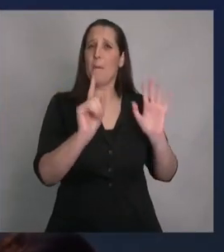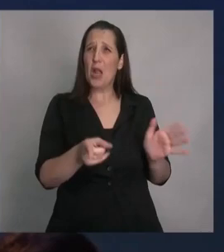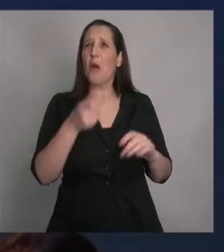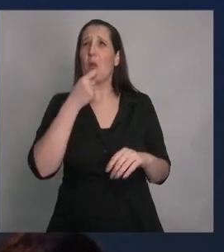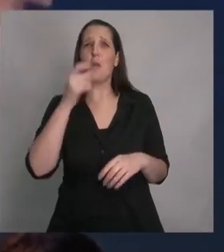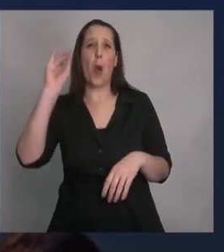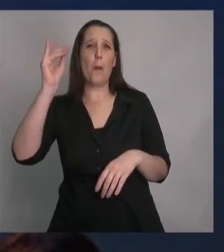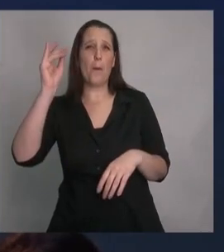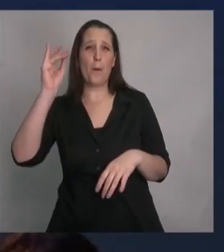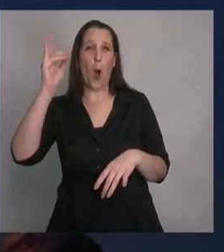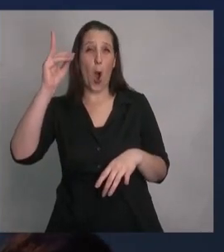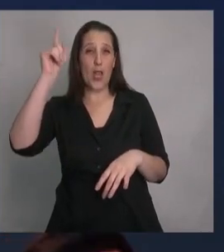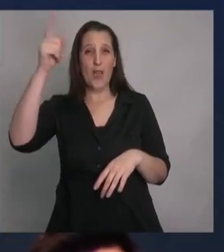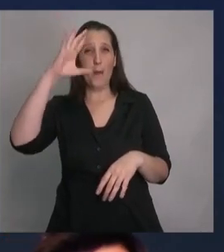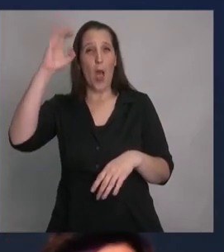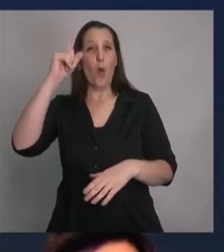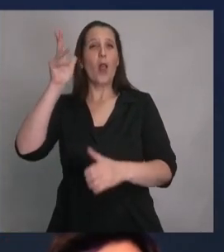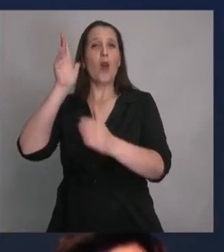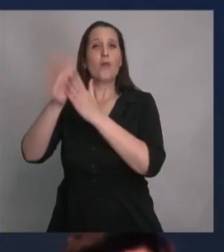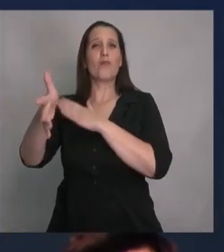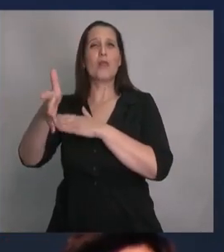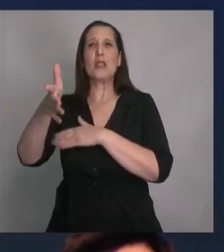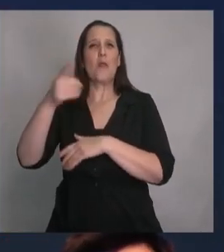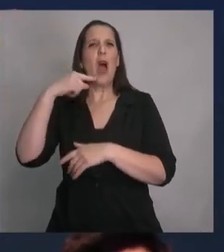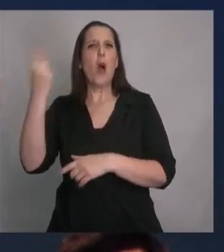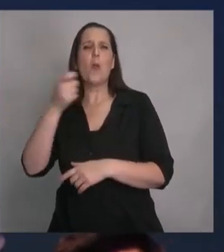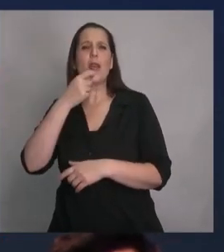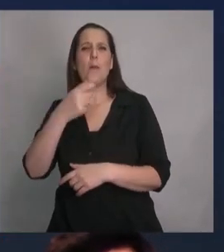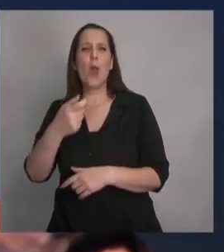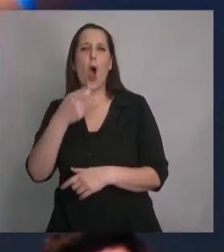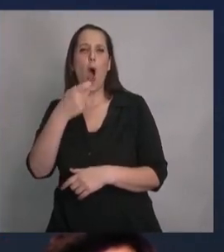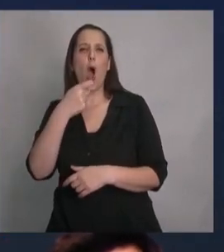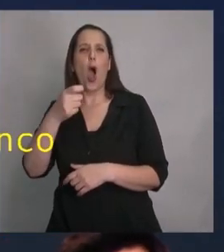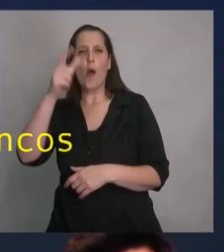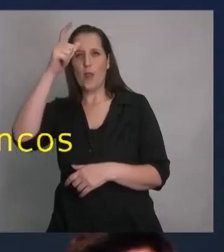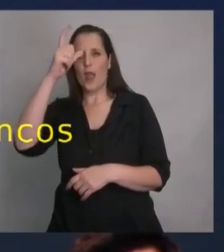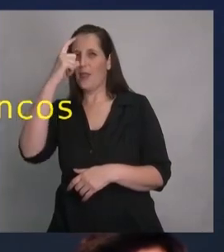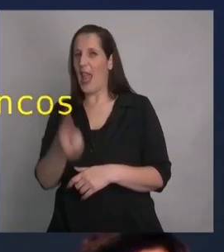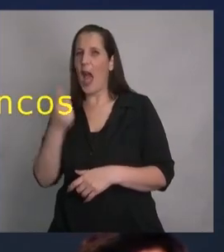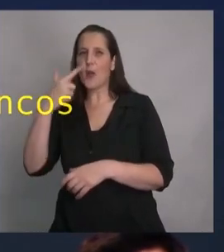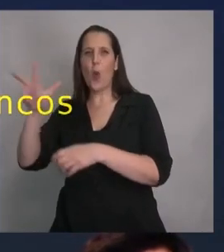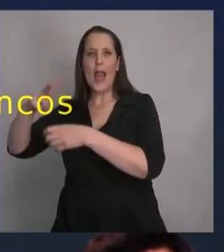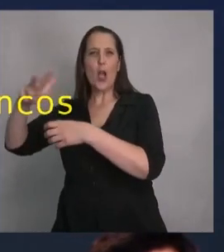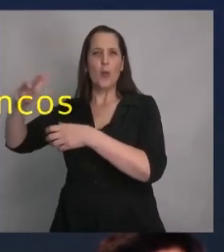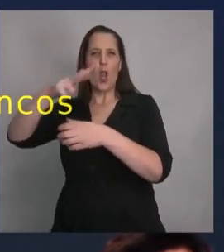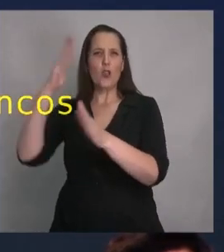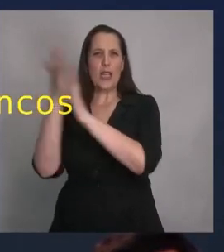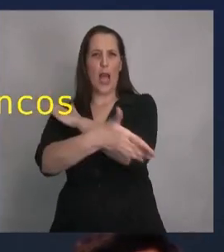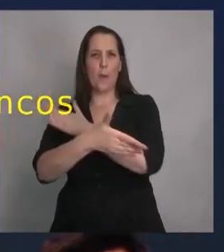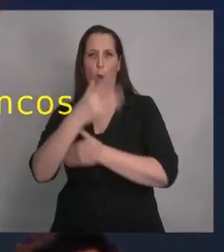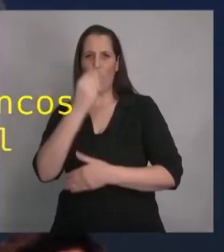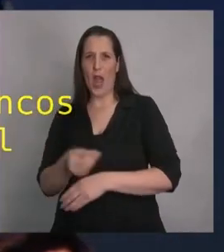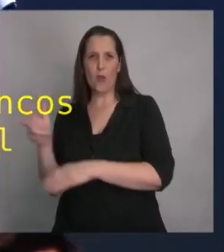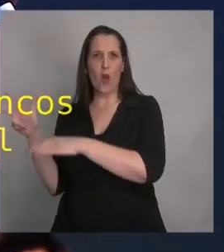helicóptero, de la Rúa también cercado, fugiendo del pueblo de Argentina de helicóptero. Ahí viene la